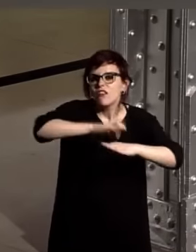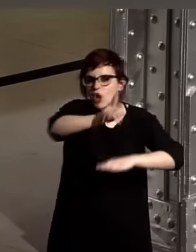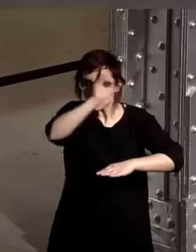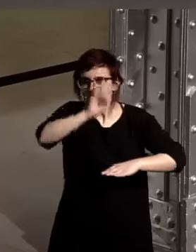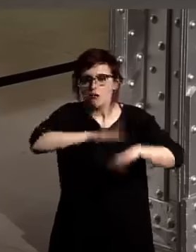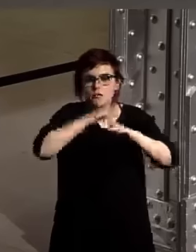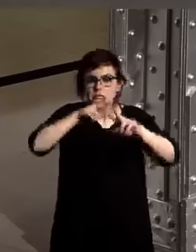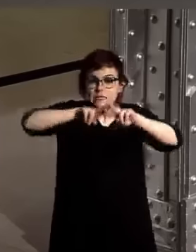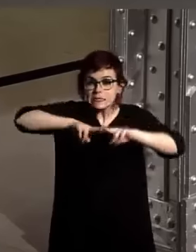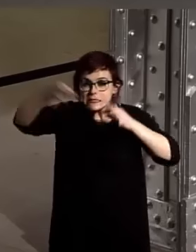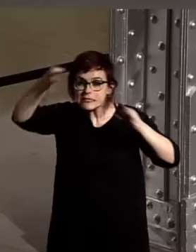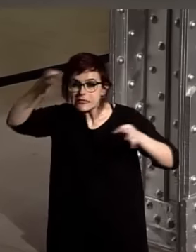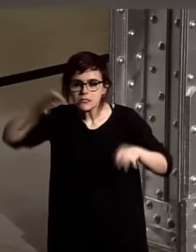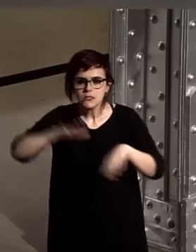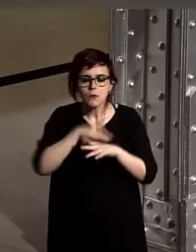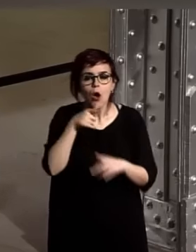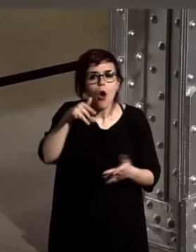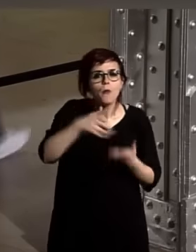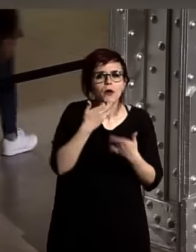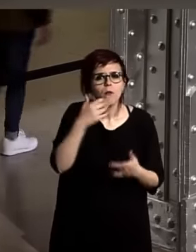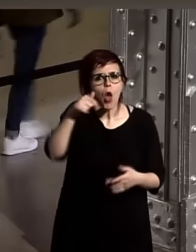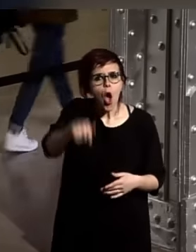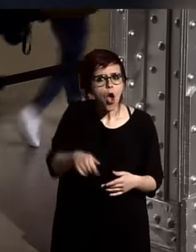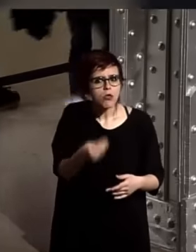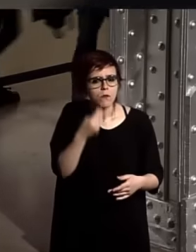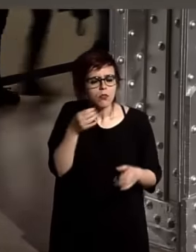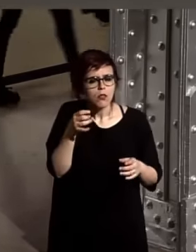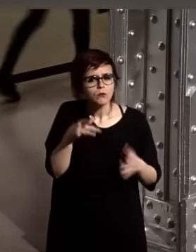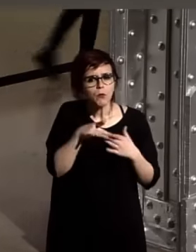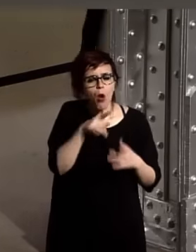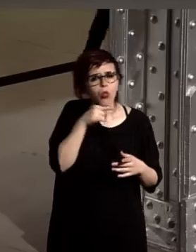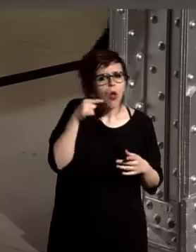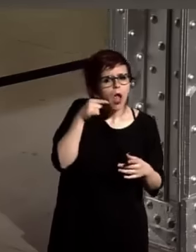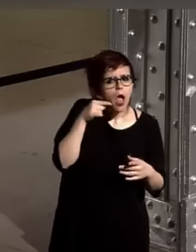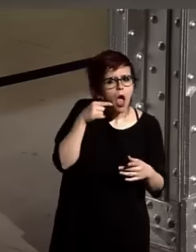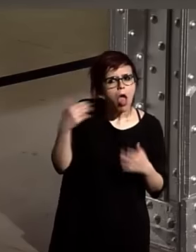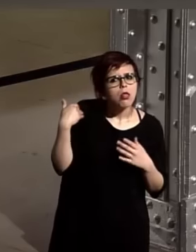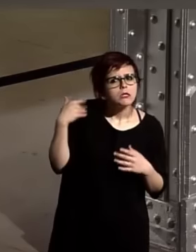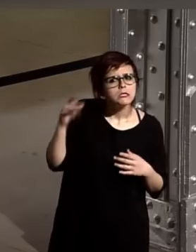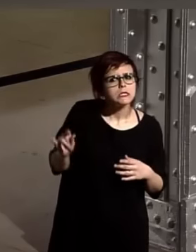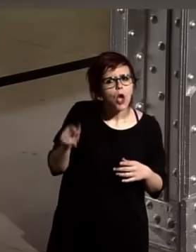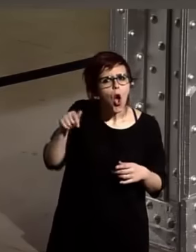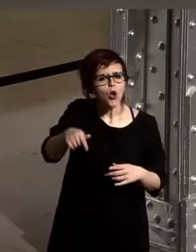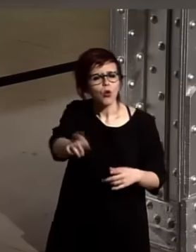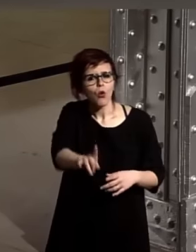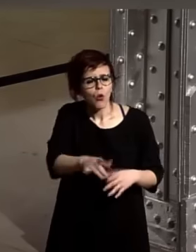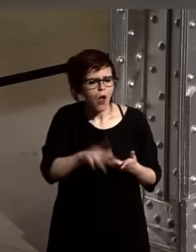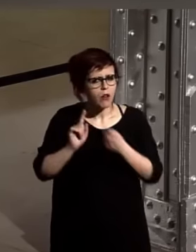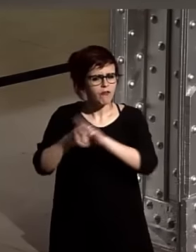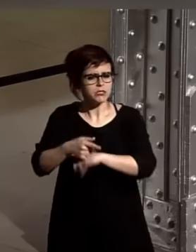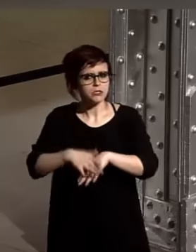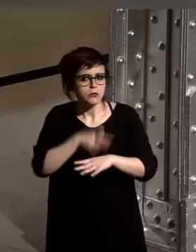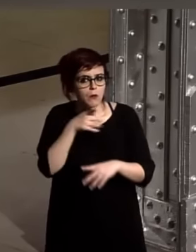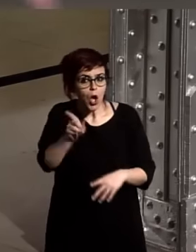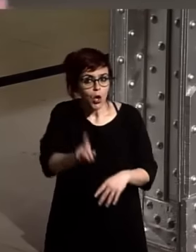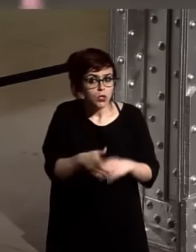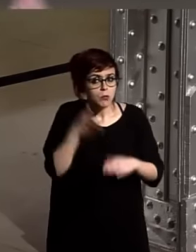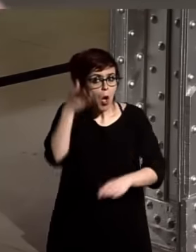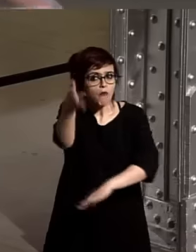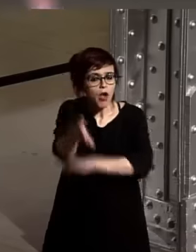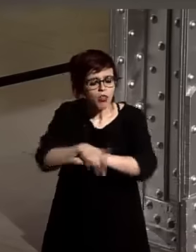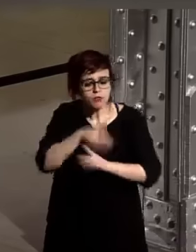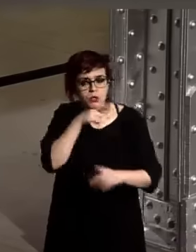muy de Por qué hoy me duele y ayer no Y entonces cuando lo he comentado con algunas personas no a mí cuando me duele panza me duele y no